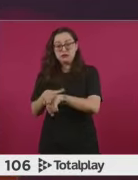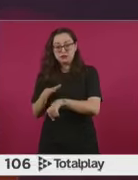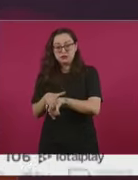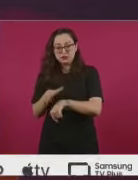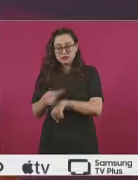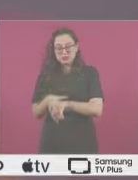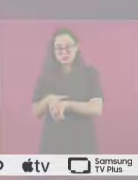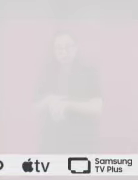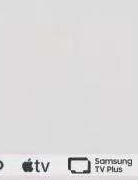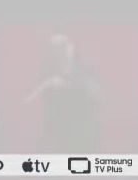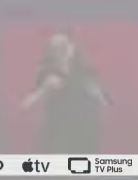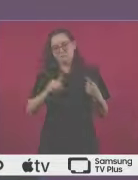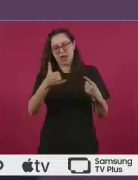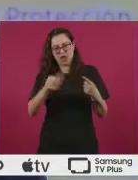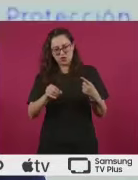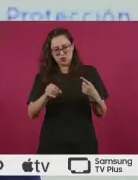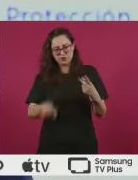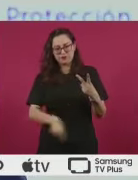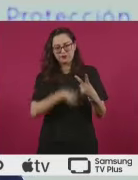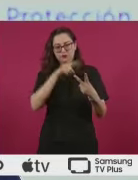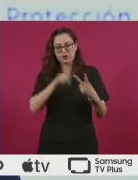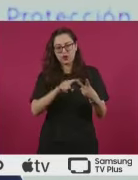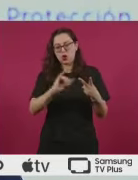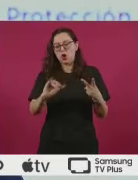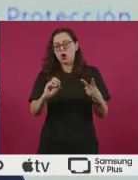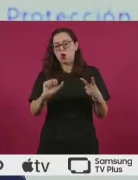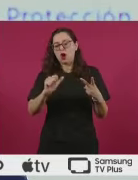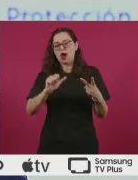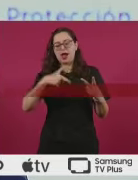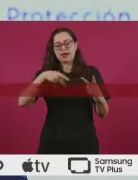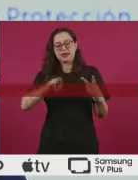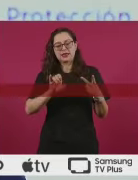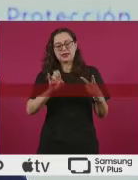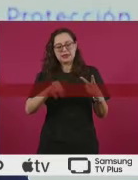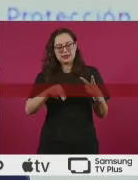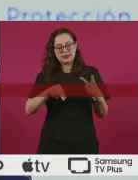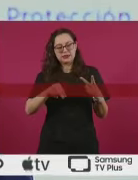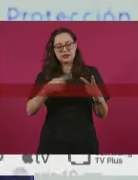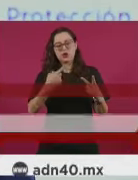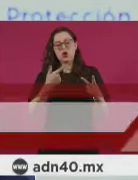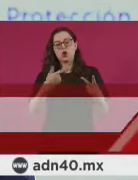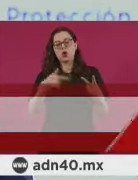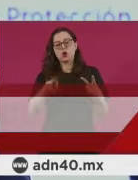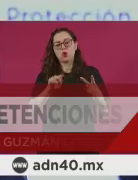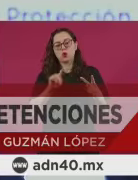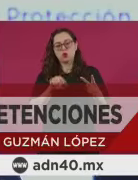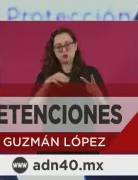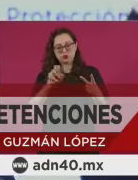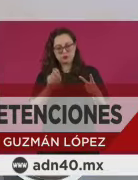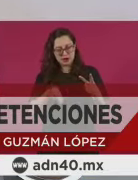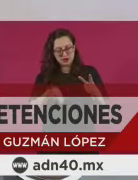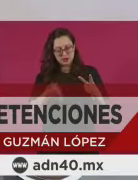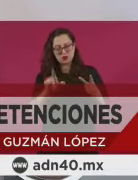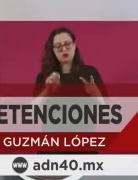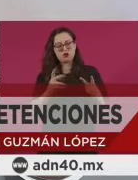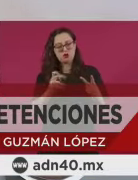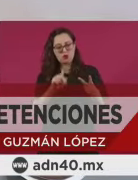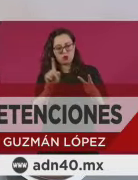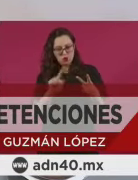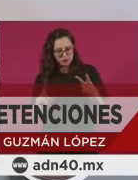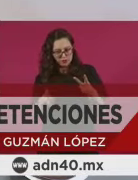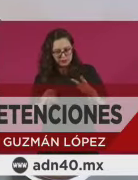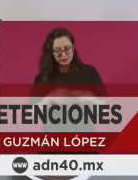las detenciones. Ayer, a las 15:30 horas, se recibió en la Secretaría de Seguridad y